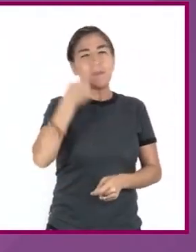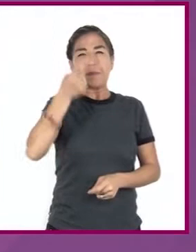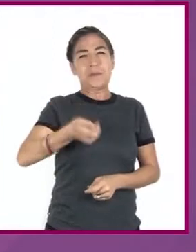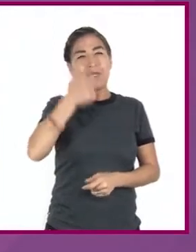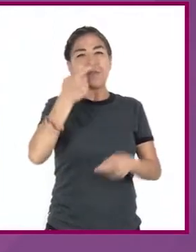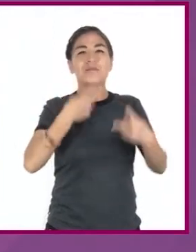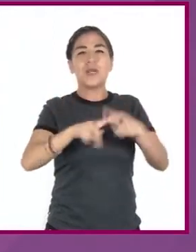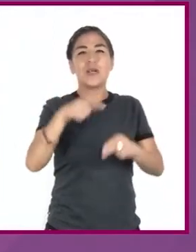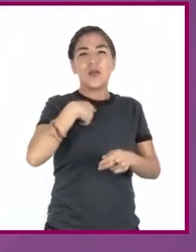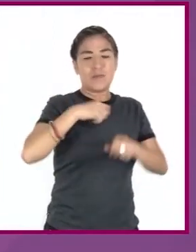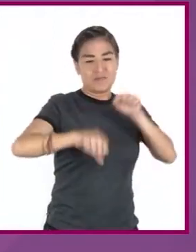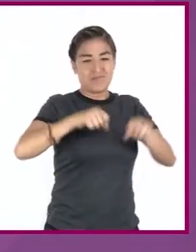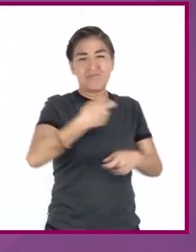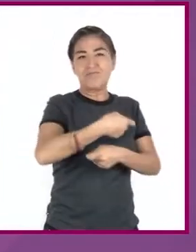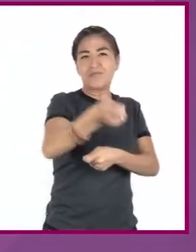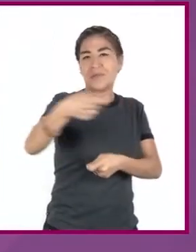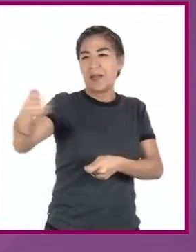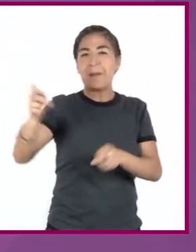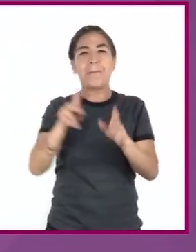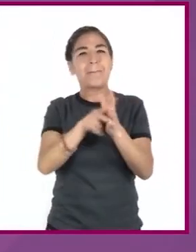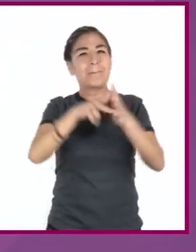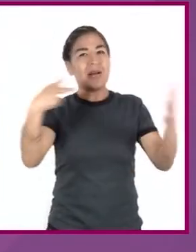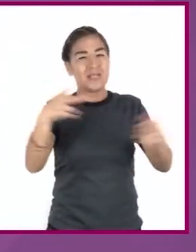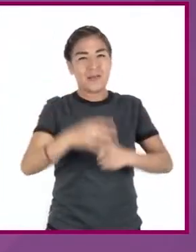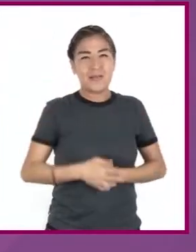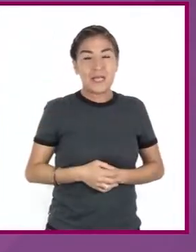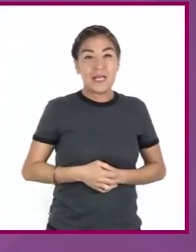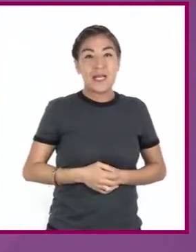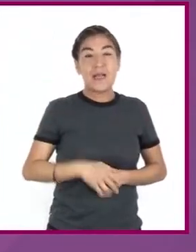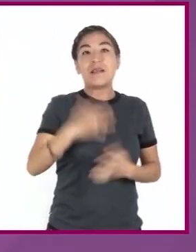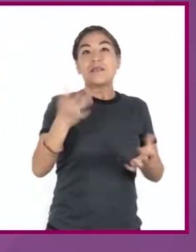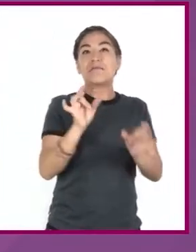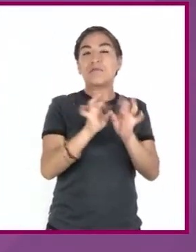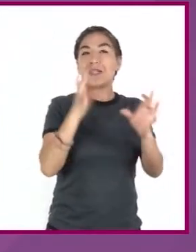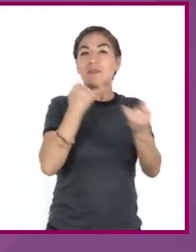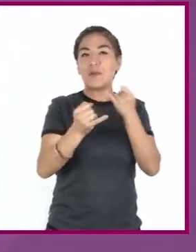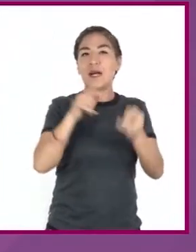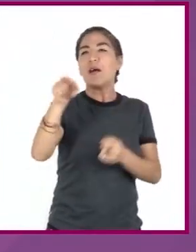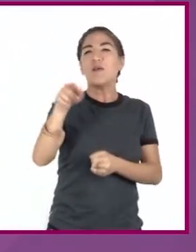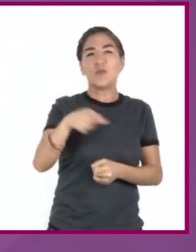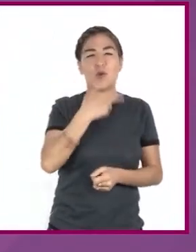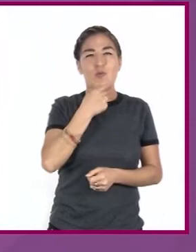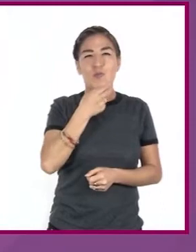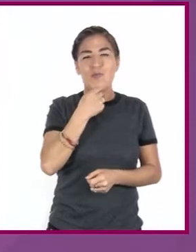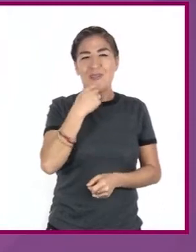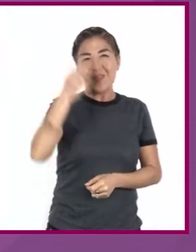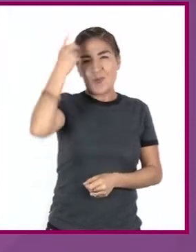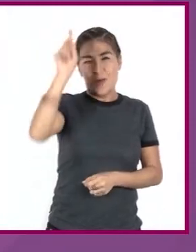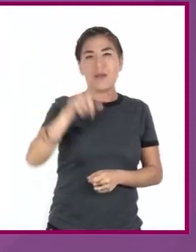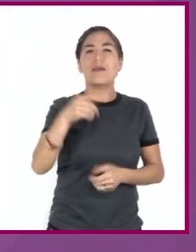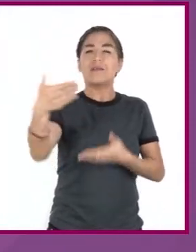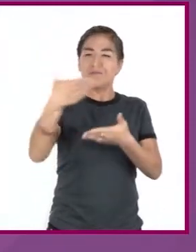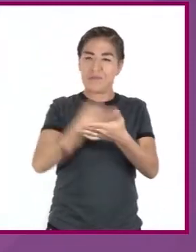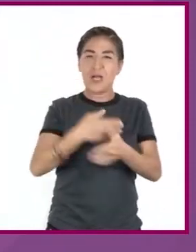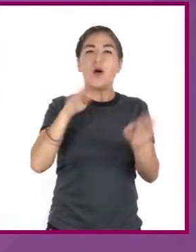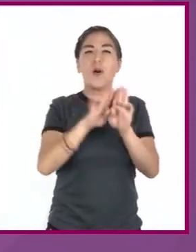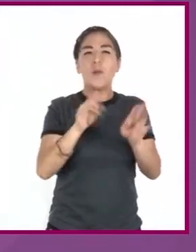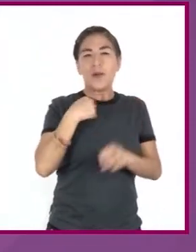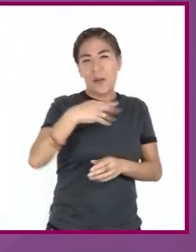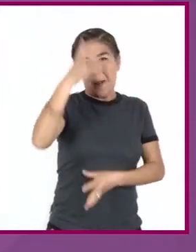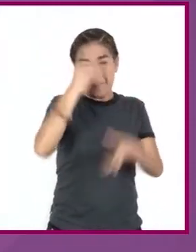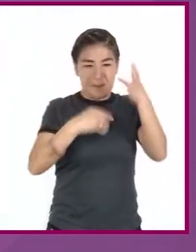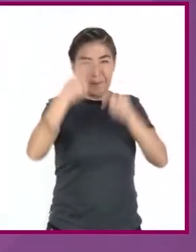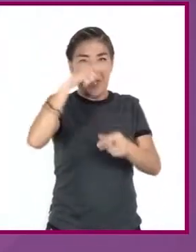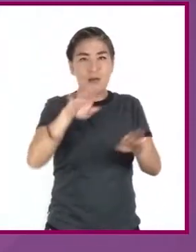era el que hacía los recados. Por suerte, el dueño necesitaba un aprendiz de encuadernador y tuvo a bien otorgarme esa